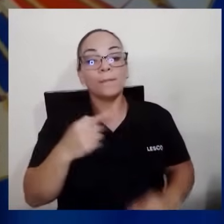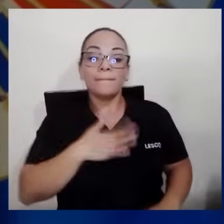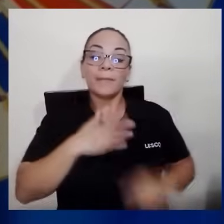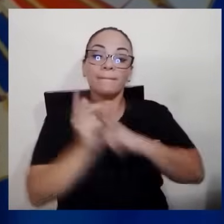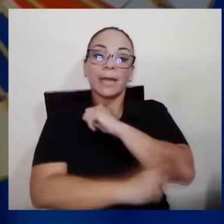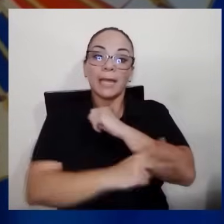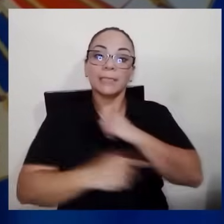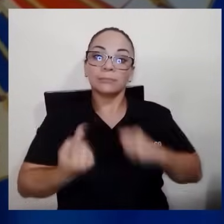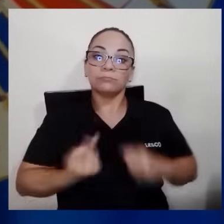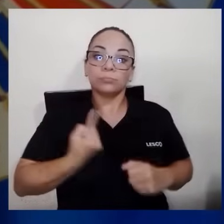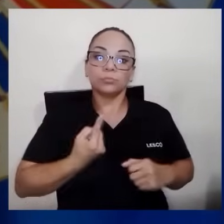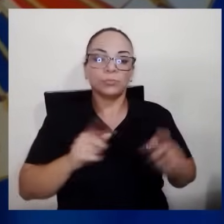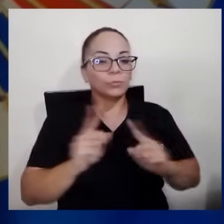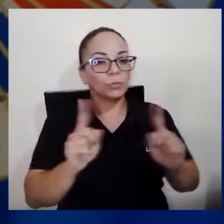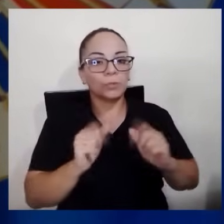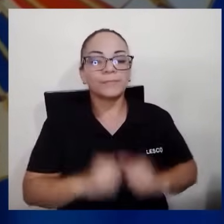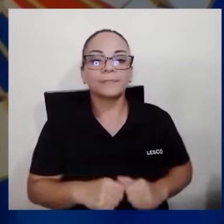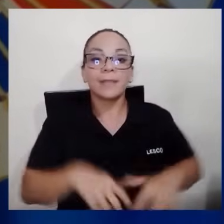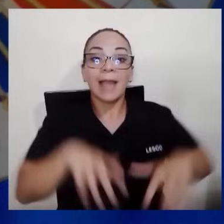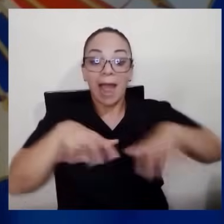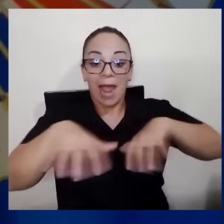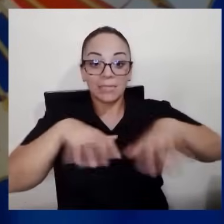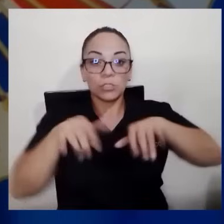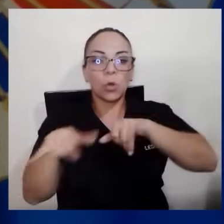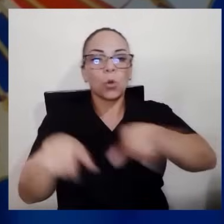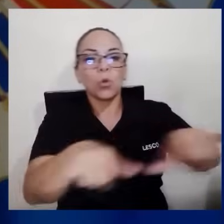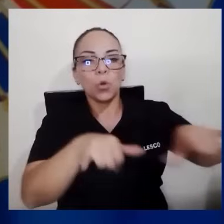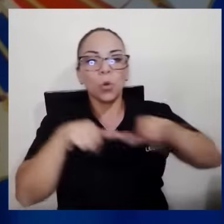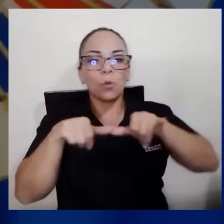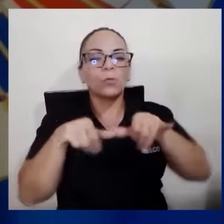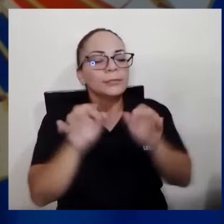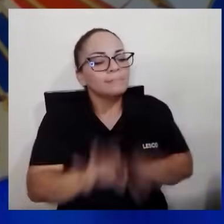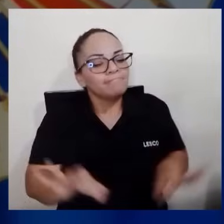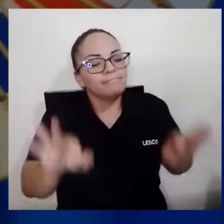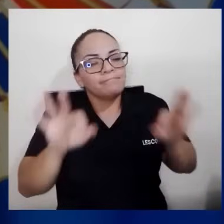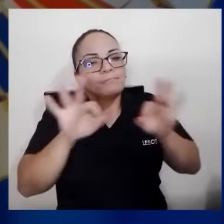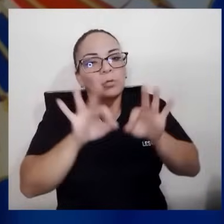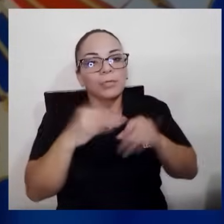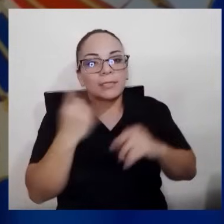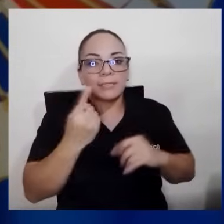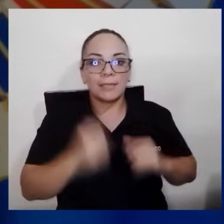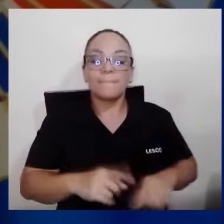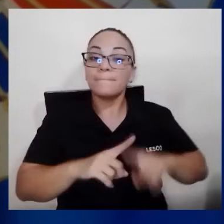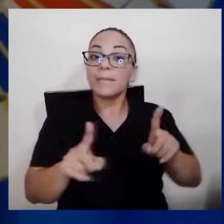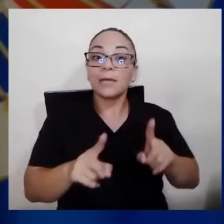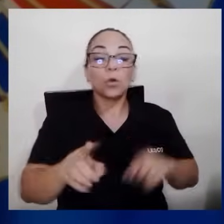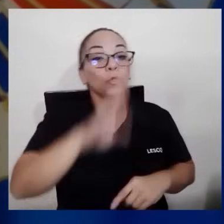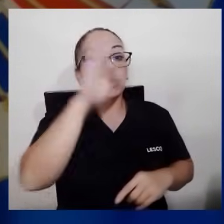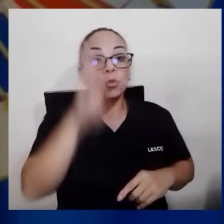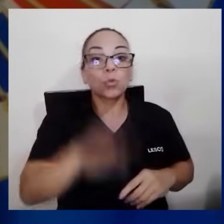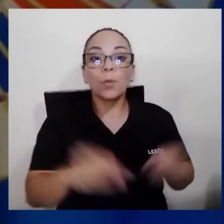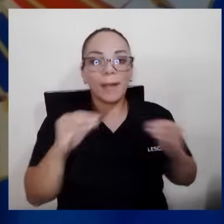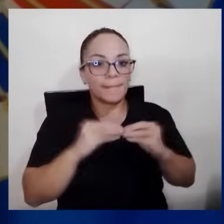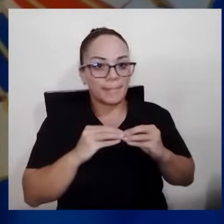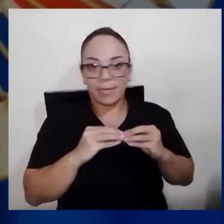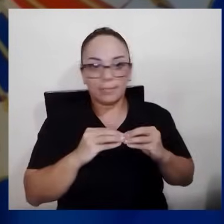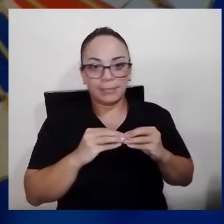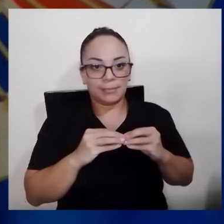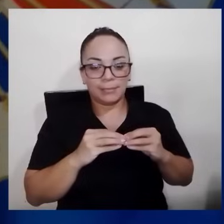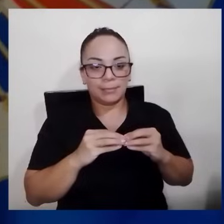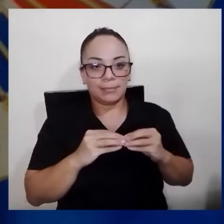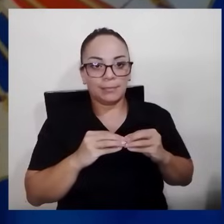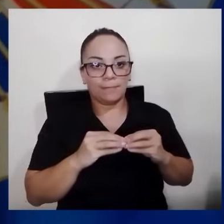común es siempre importante pero nunca más que cuando hay